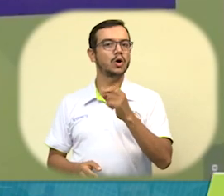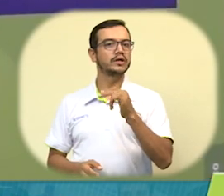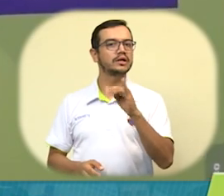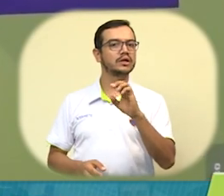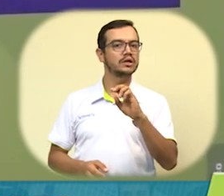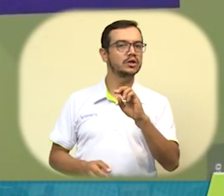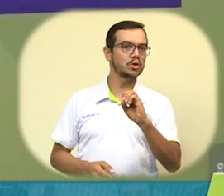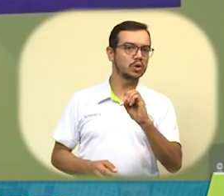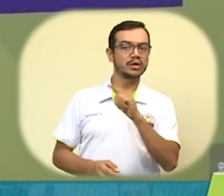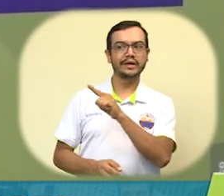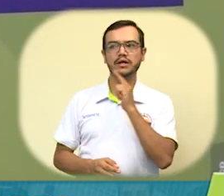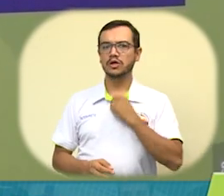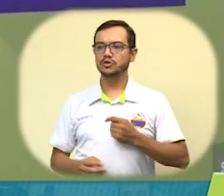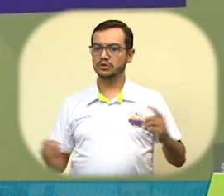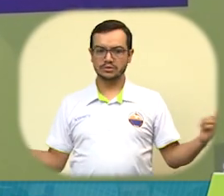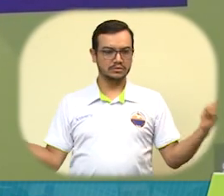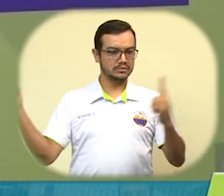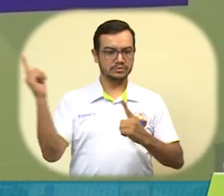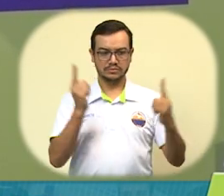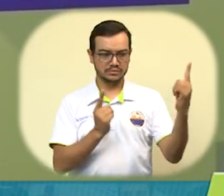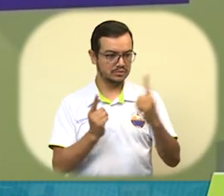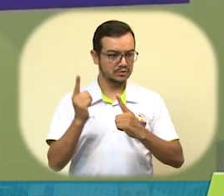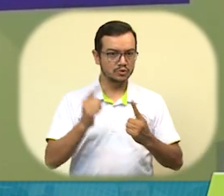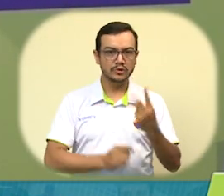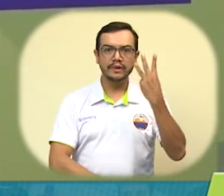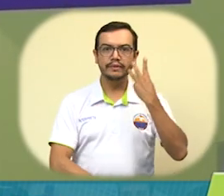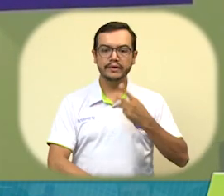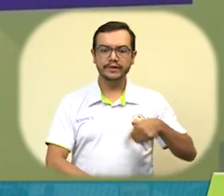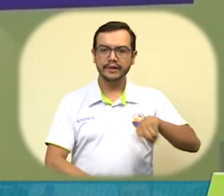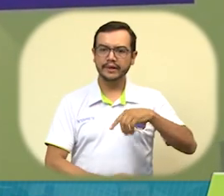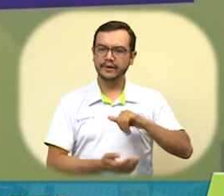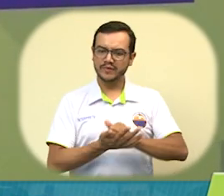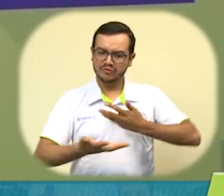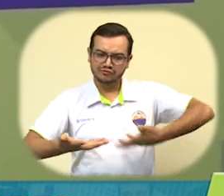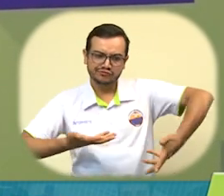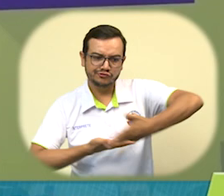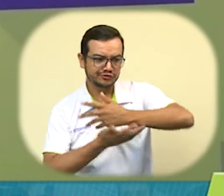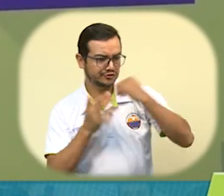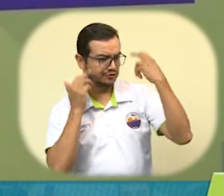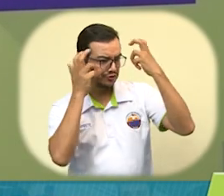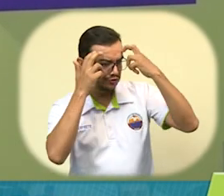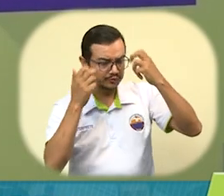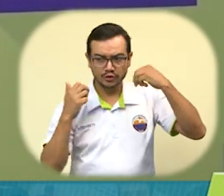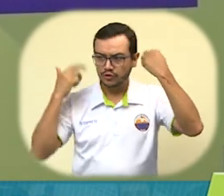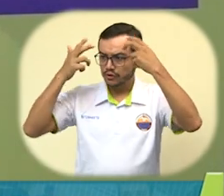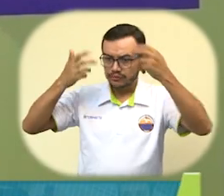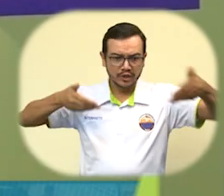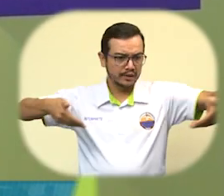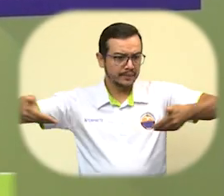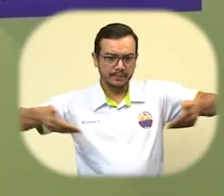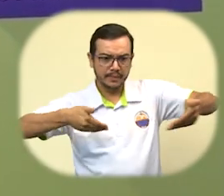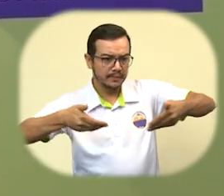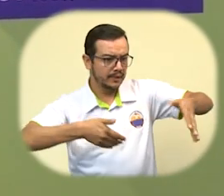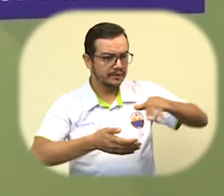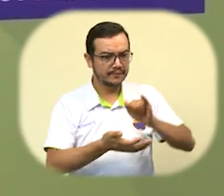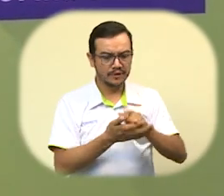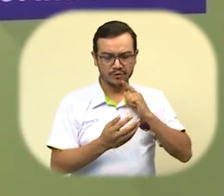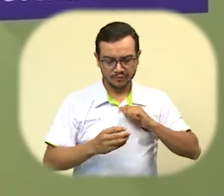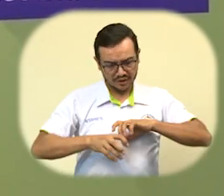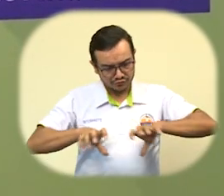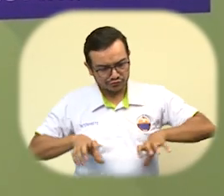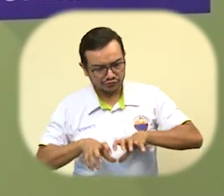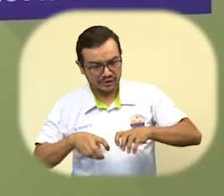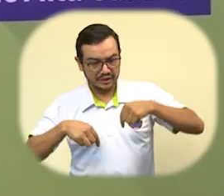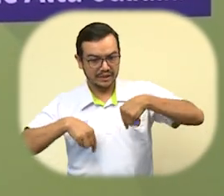fue una jornada de 3 días que se compartió conocimiento, se compartieron intereses de trabajo